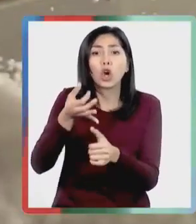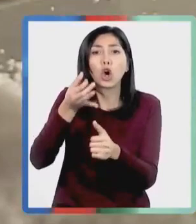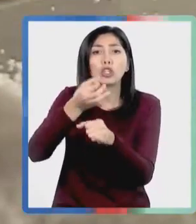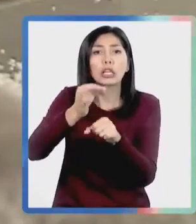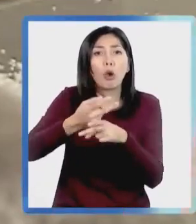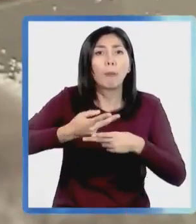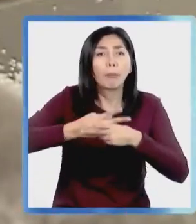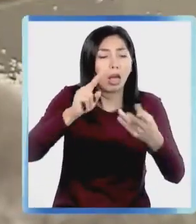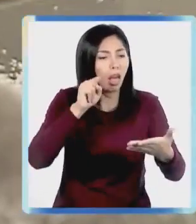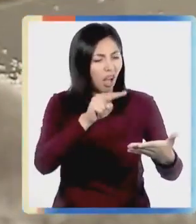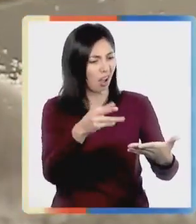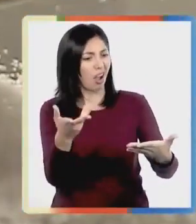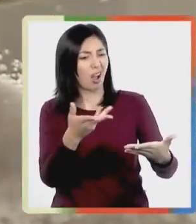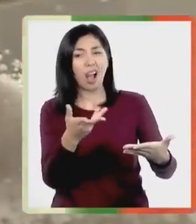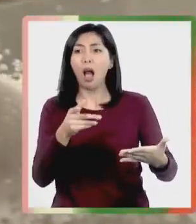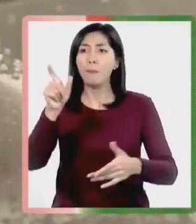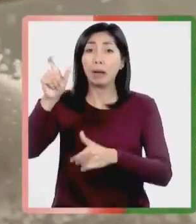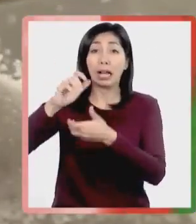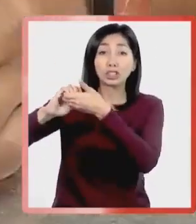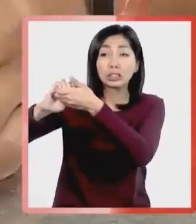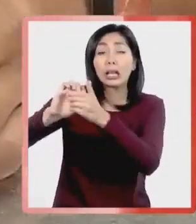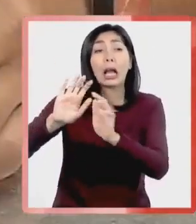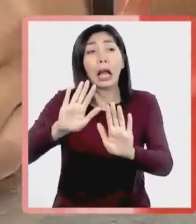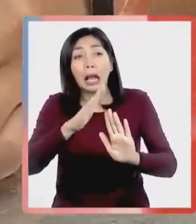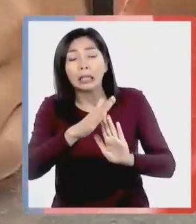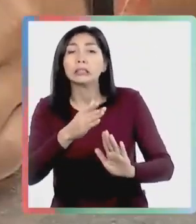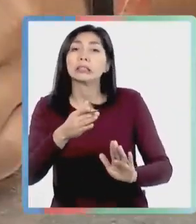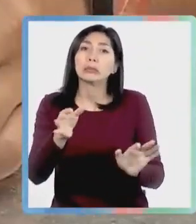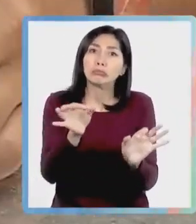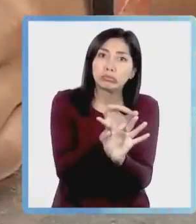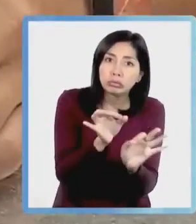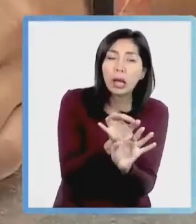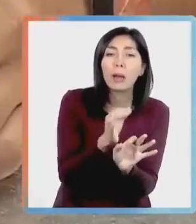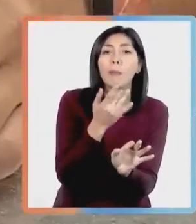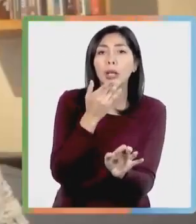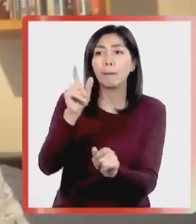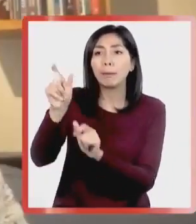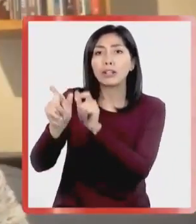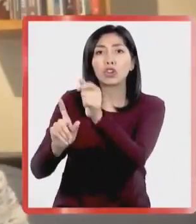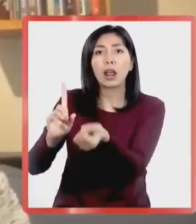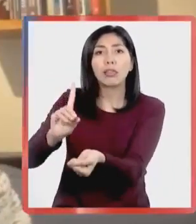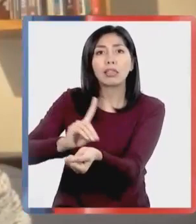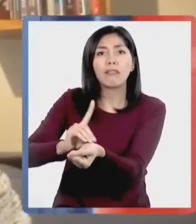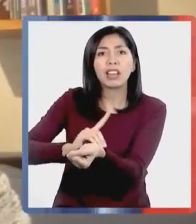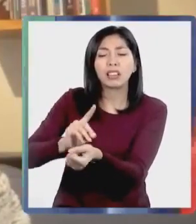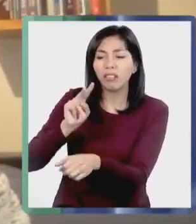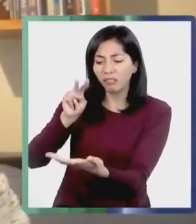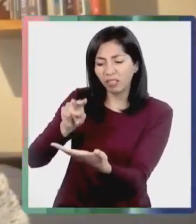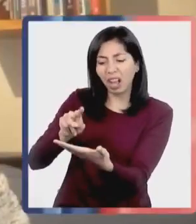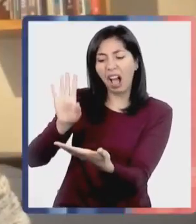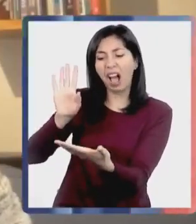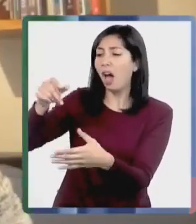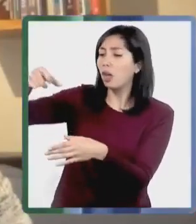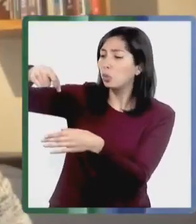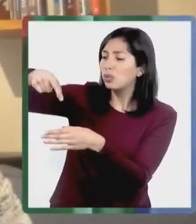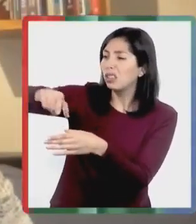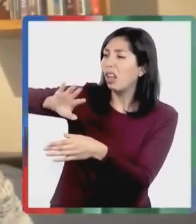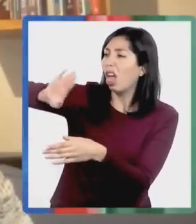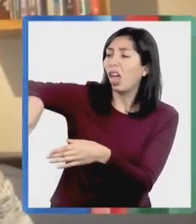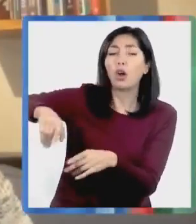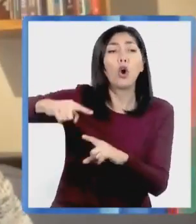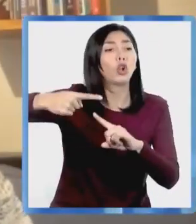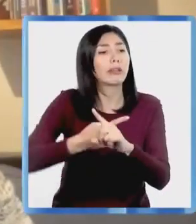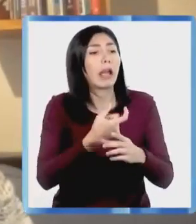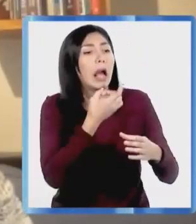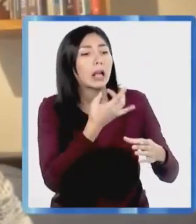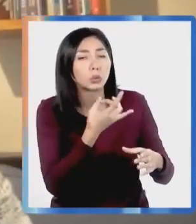este consejo o recomendación de la Organización Mundial de la Salud, porque varias personas con diabetes tendieron entonces a dejar de